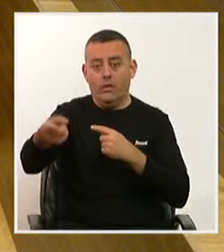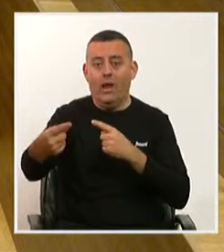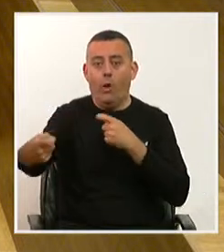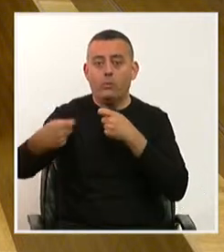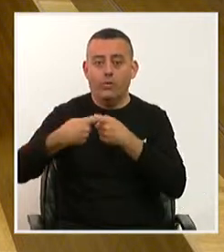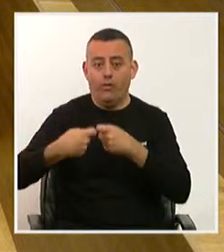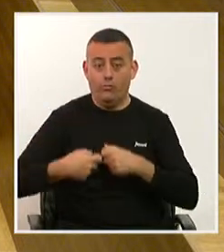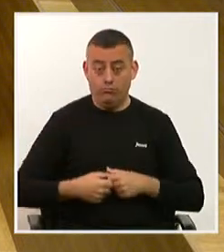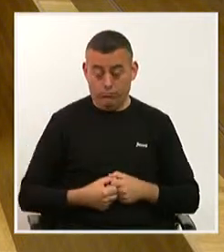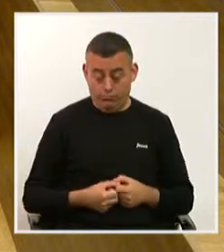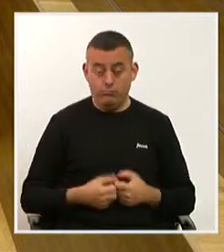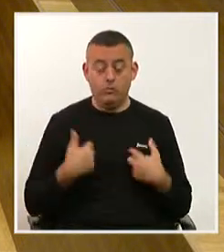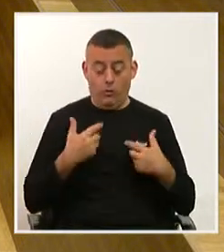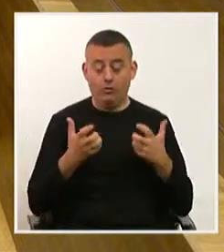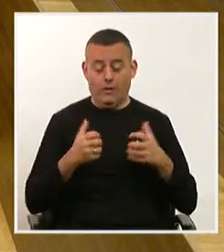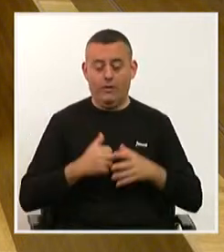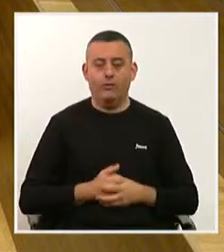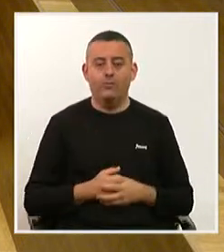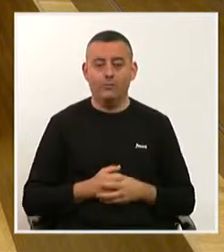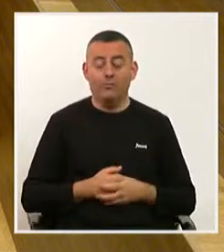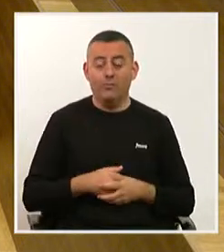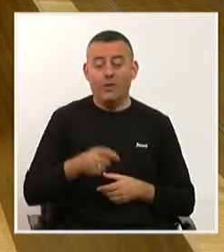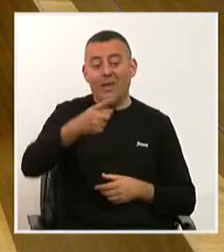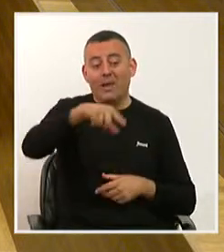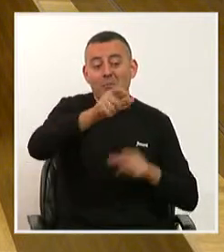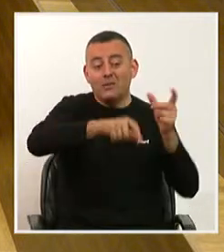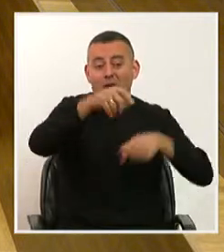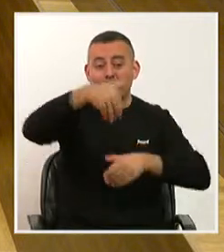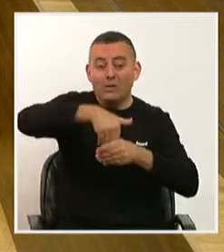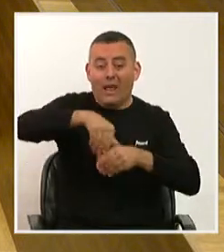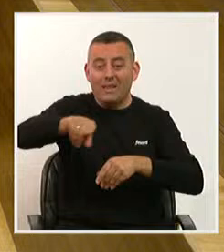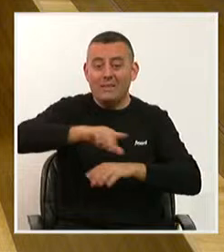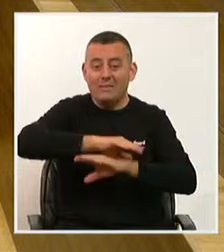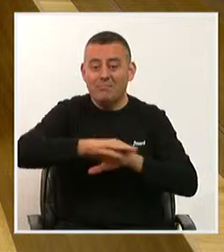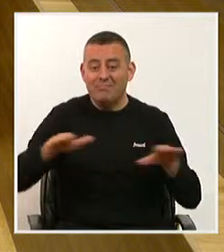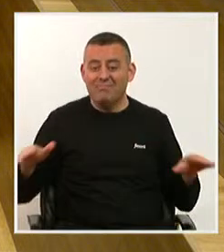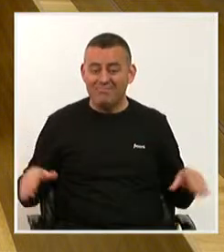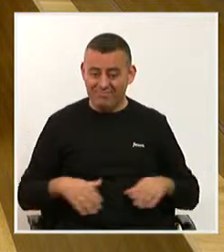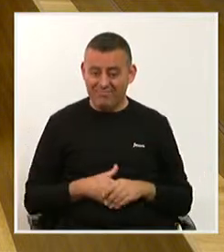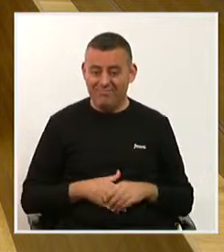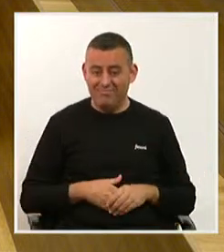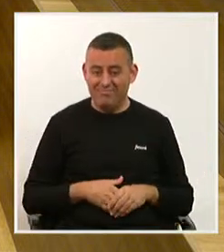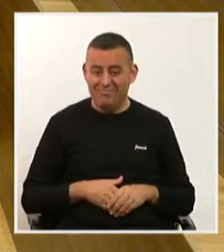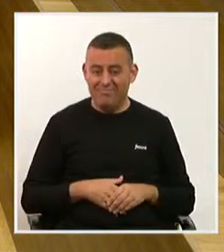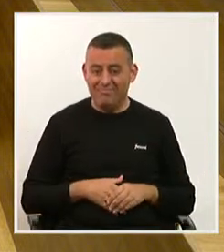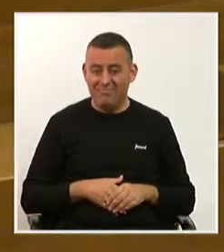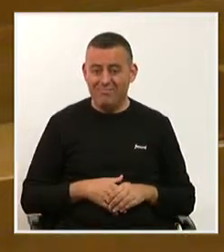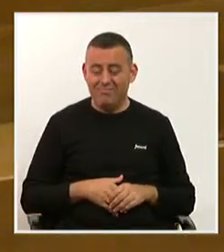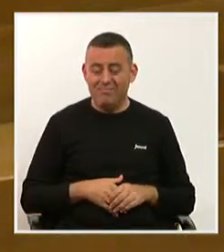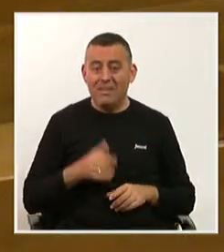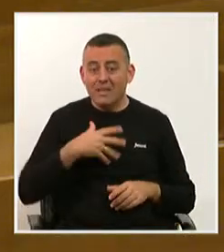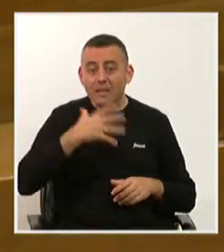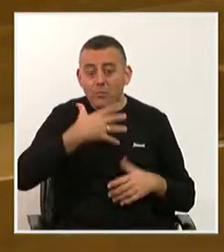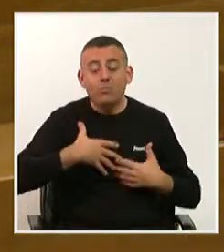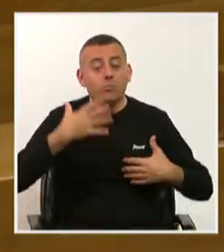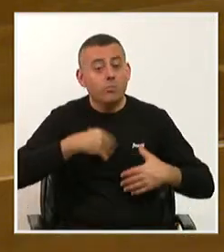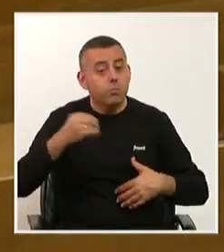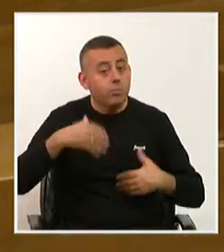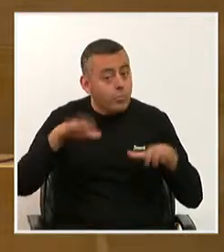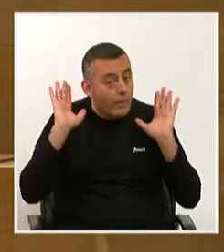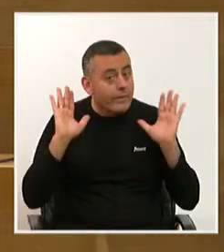votado tal vez Tal vez tal vez silencio señorías